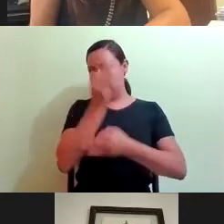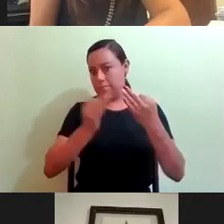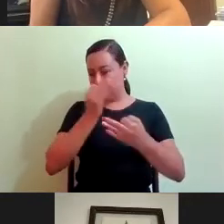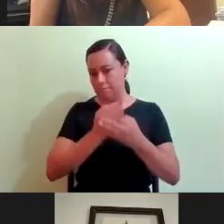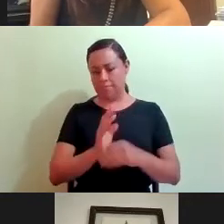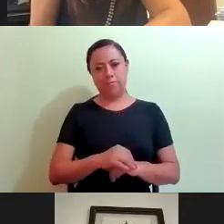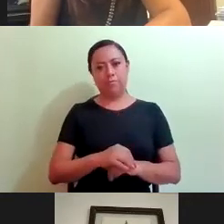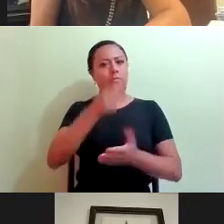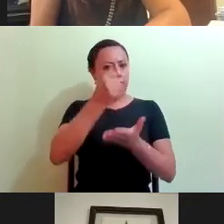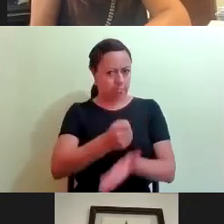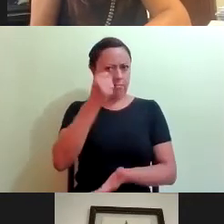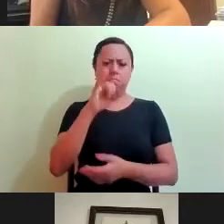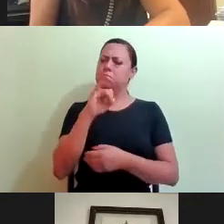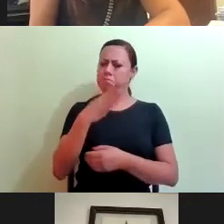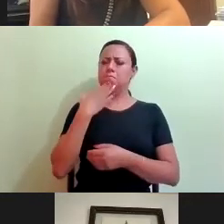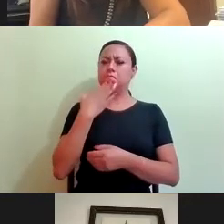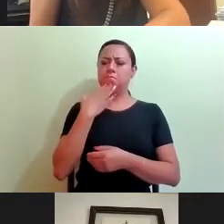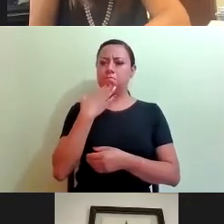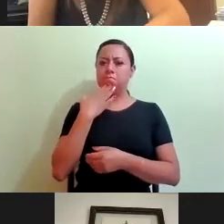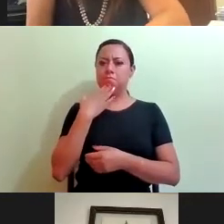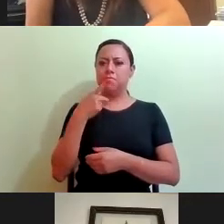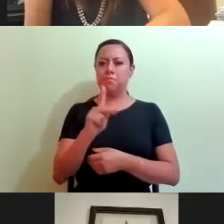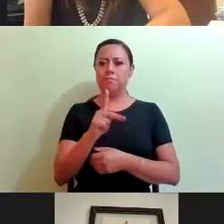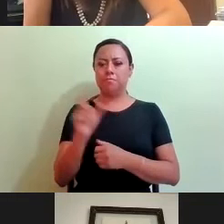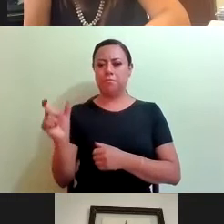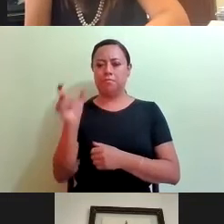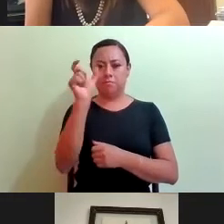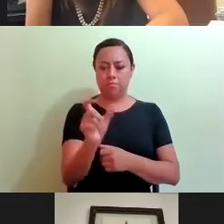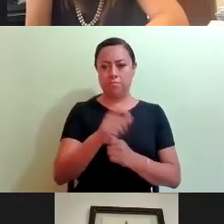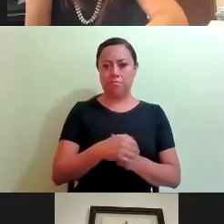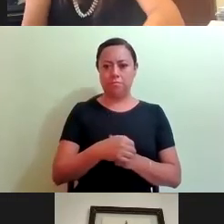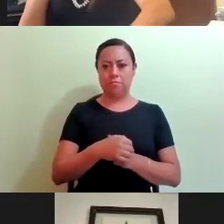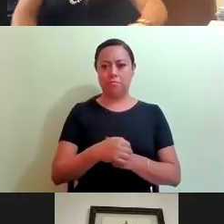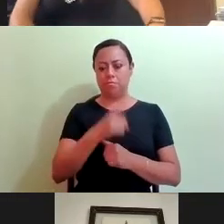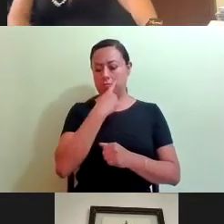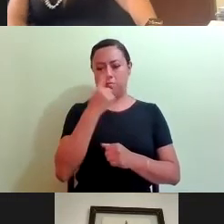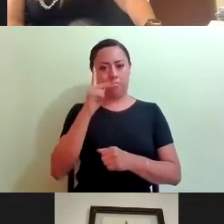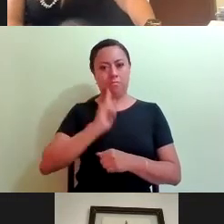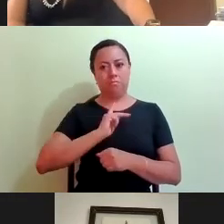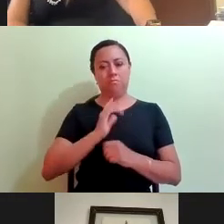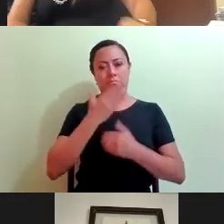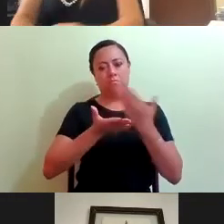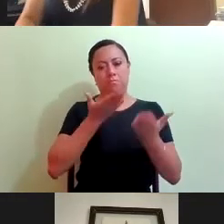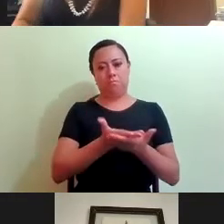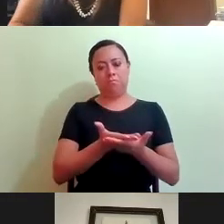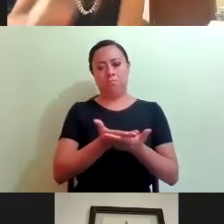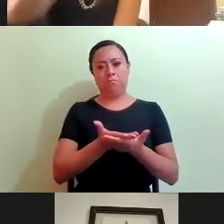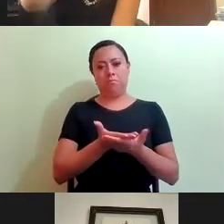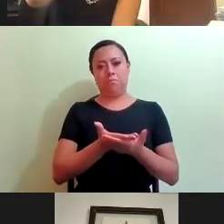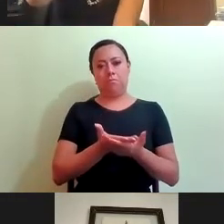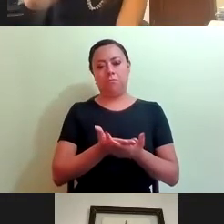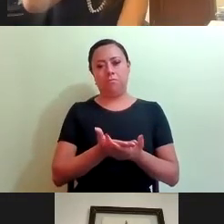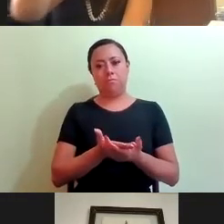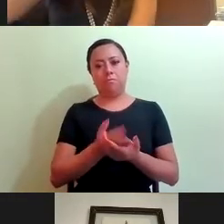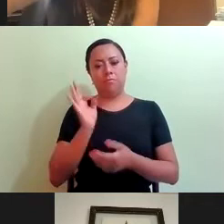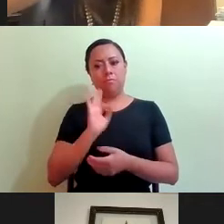me parece que es lo correcto. No debería venir el segundo calificativo desde mi punto de vista. Es una propuesta que quisiera que se considerara